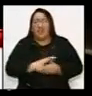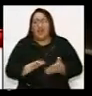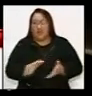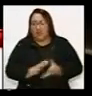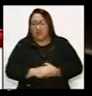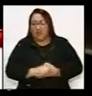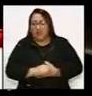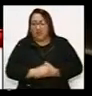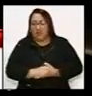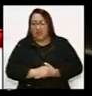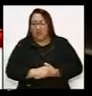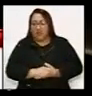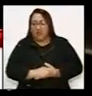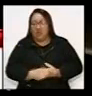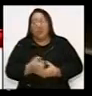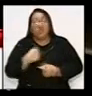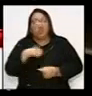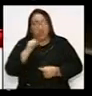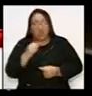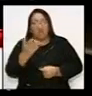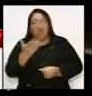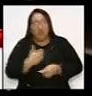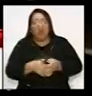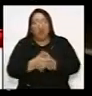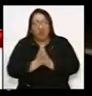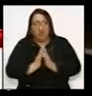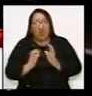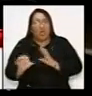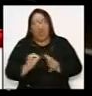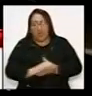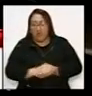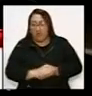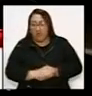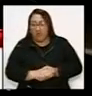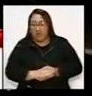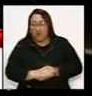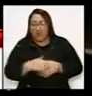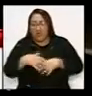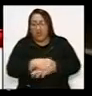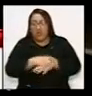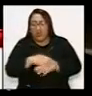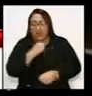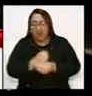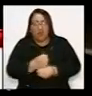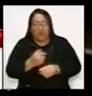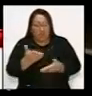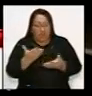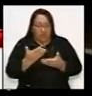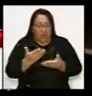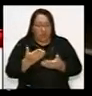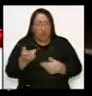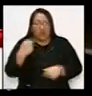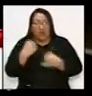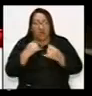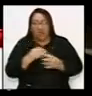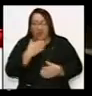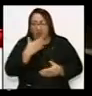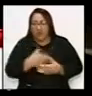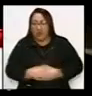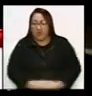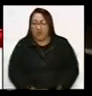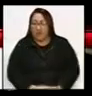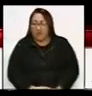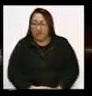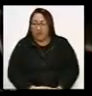Entonces, presidente, yo sí le pido, por favor, que hagamos la gestión para que se nos pueda venir a informar.